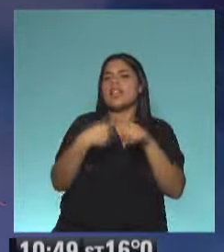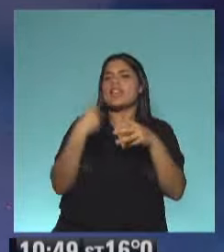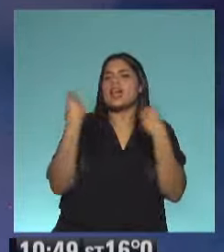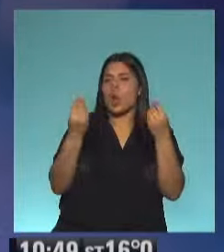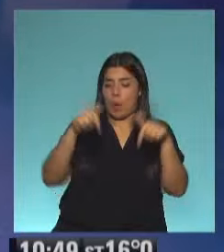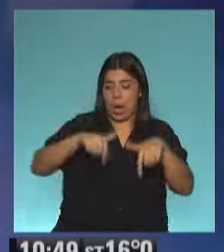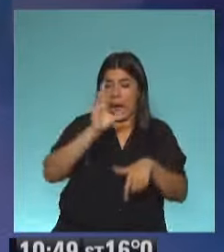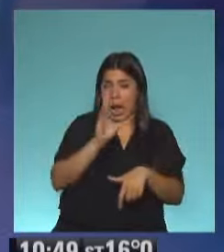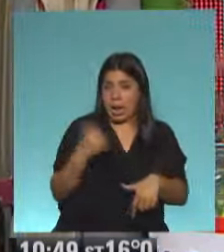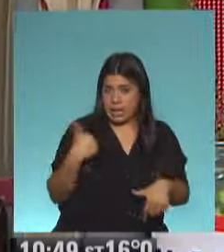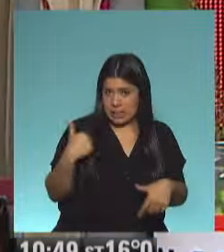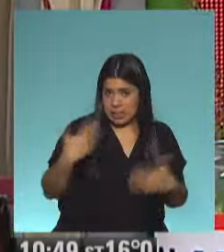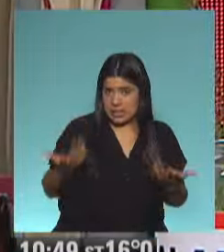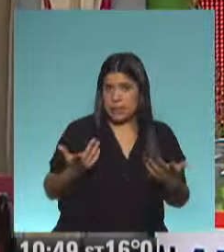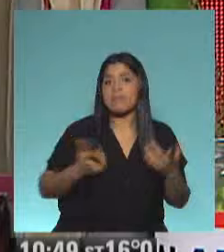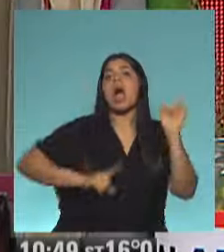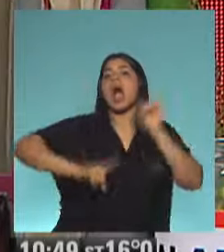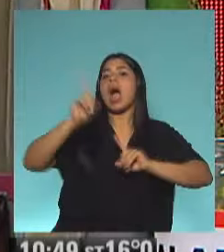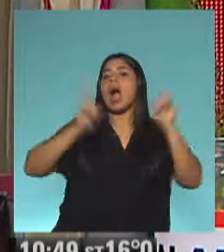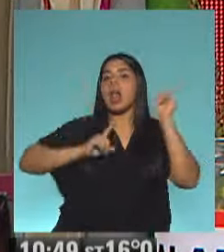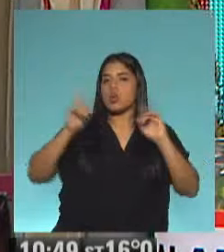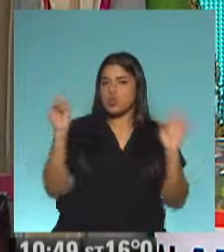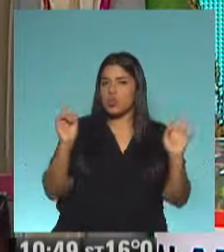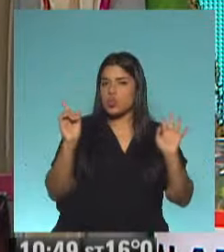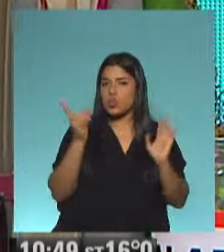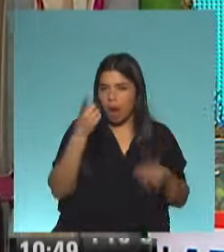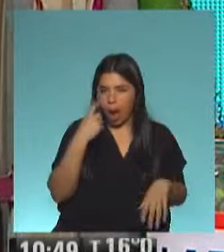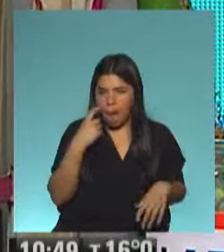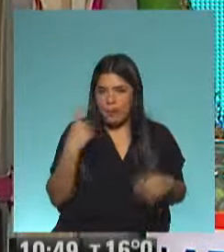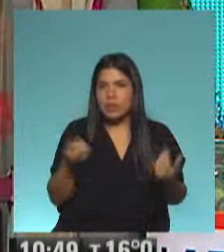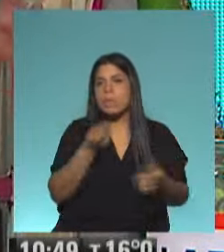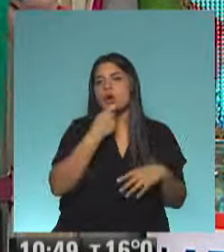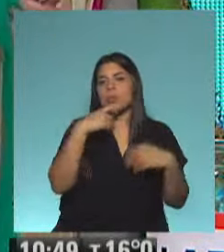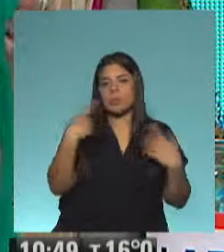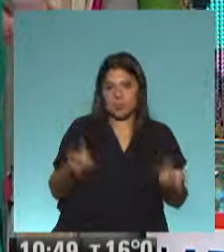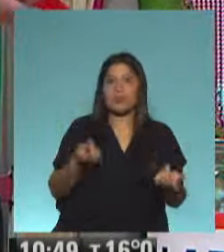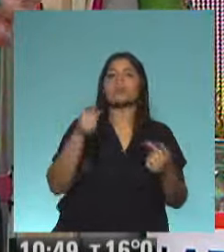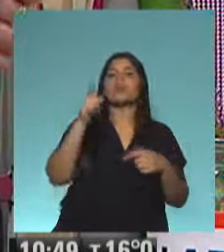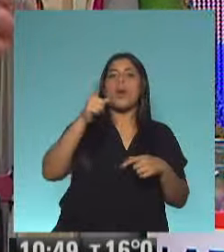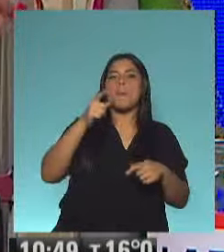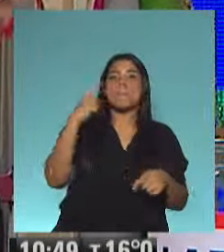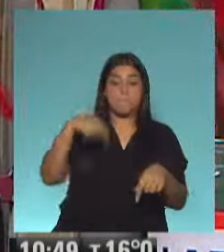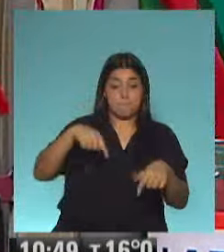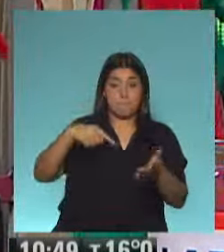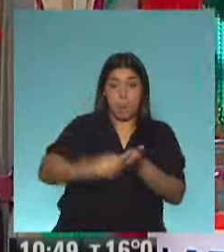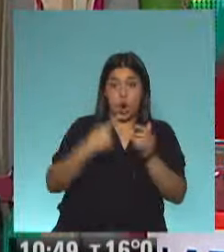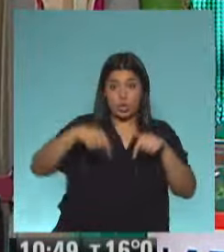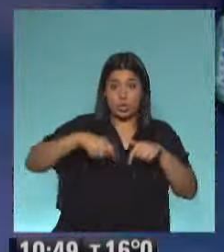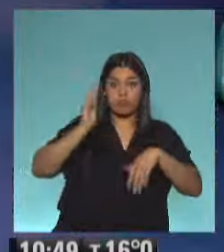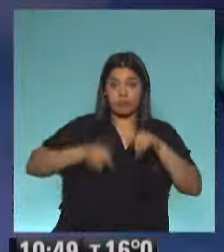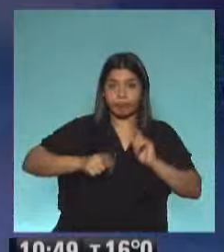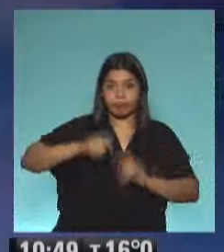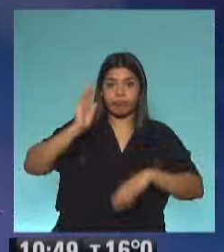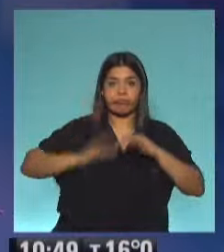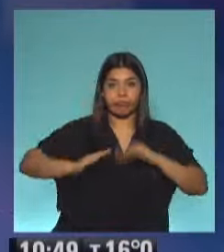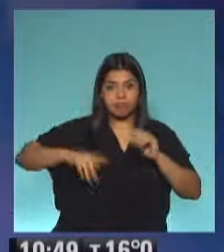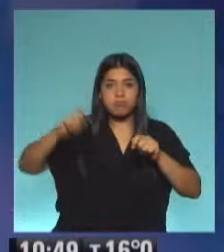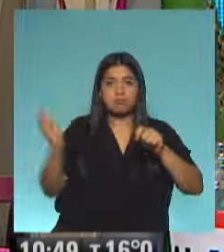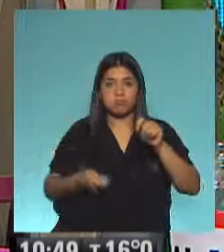y conocimos algunos carnavales, ¿sí? Conocimos el carnaval porteño y ahí están escuchando. ¡La murga!